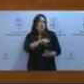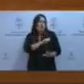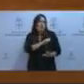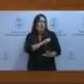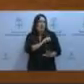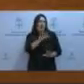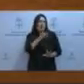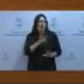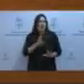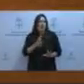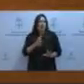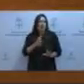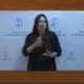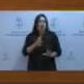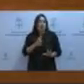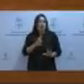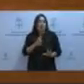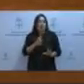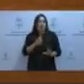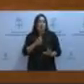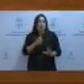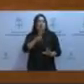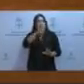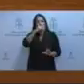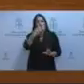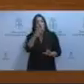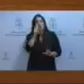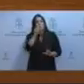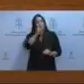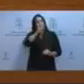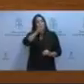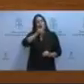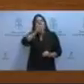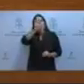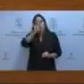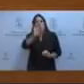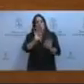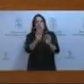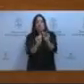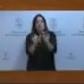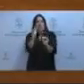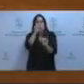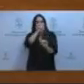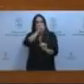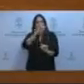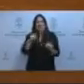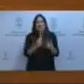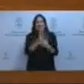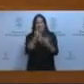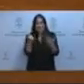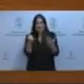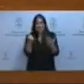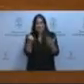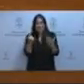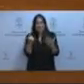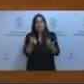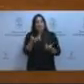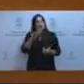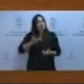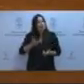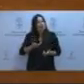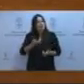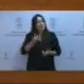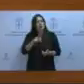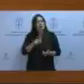aportando, las previsiones le dan un crecimiento al PIB turístico del 4,4 en este año 2016. Y lo que es más importante, 1 de